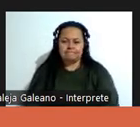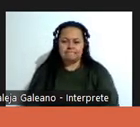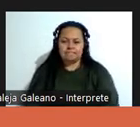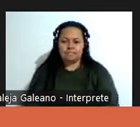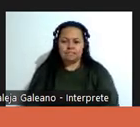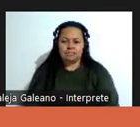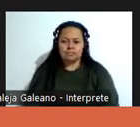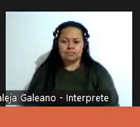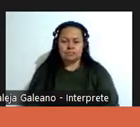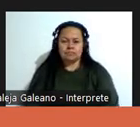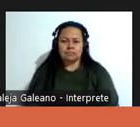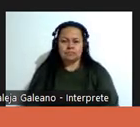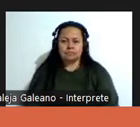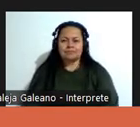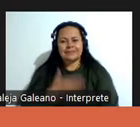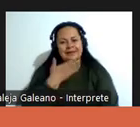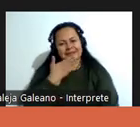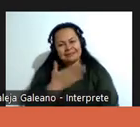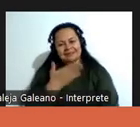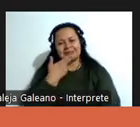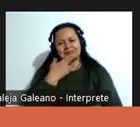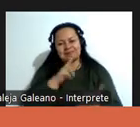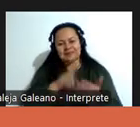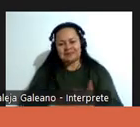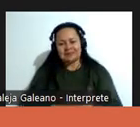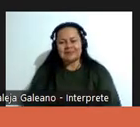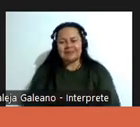Gracias, Marce, por tu mensaje.